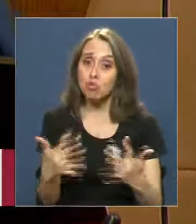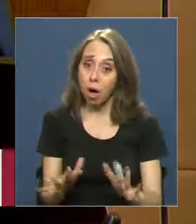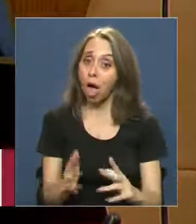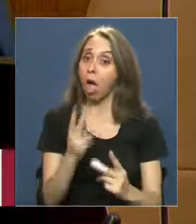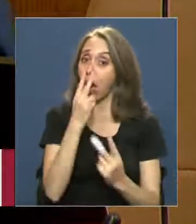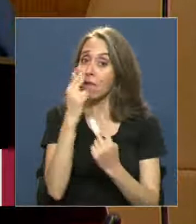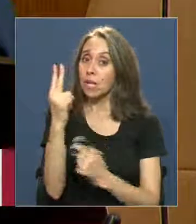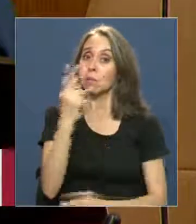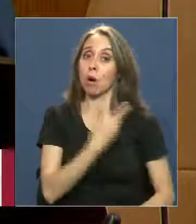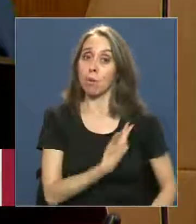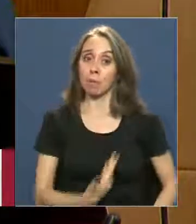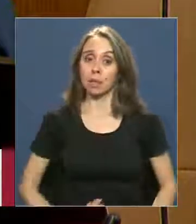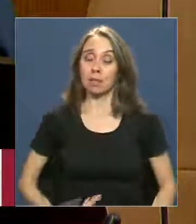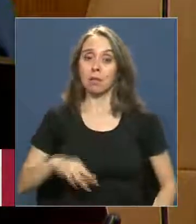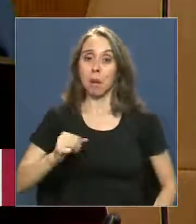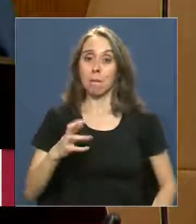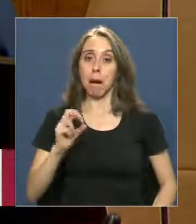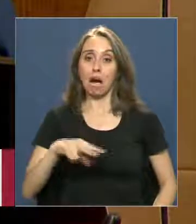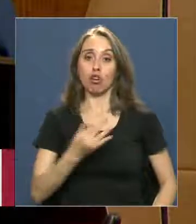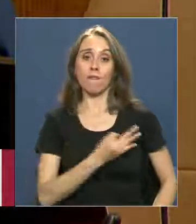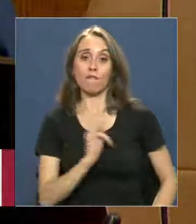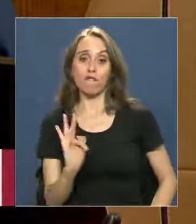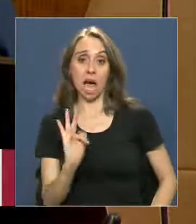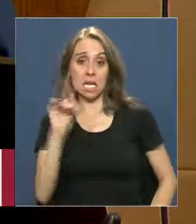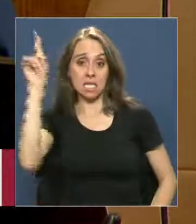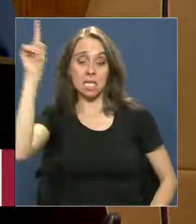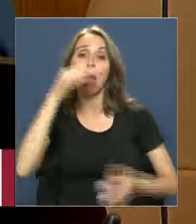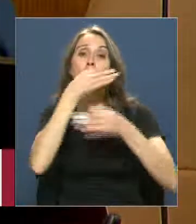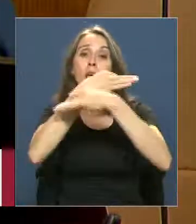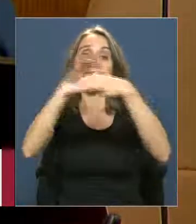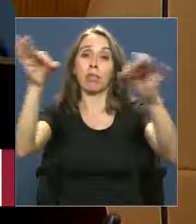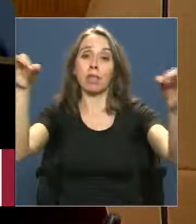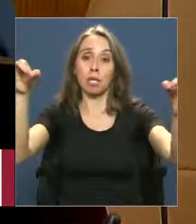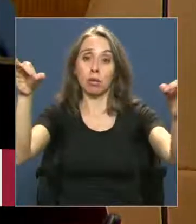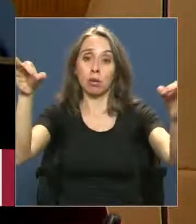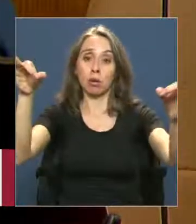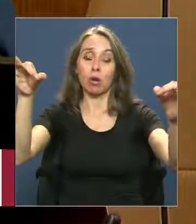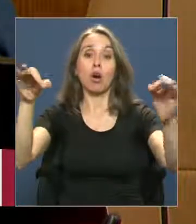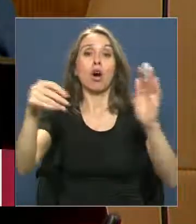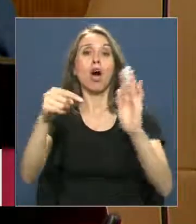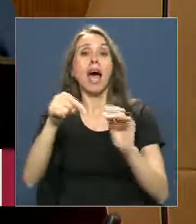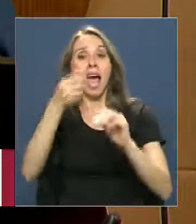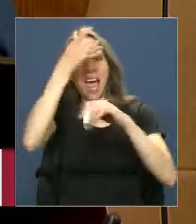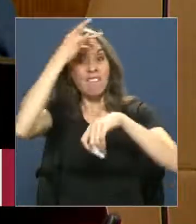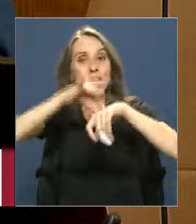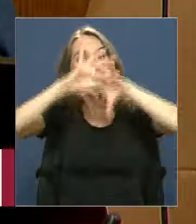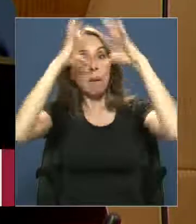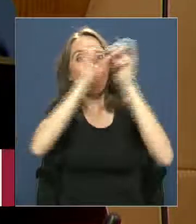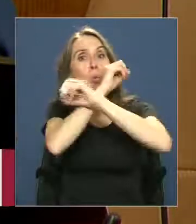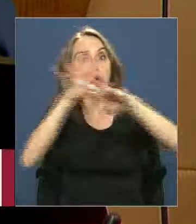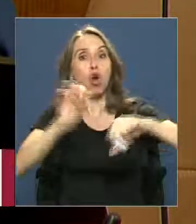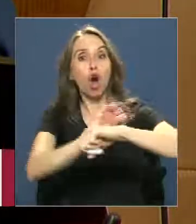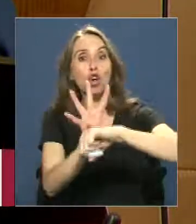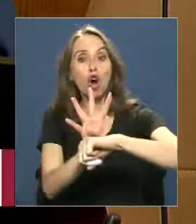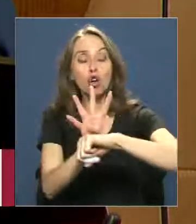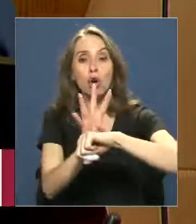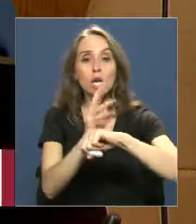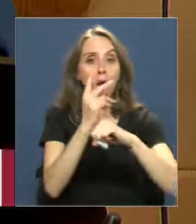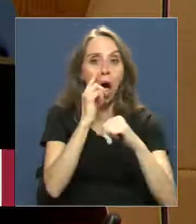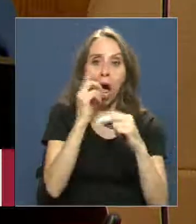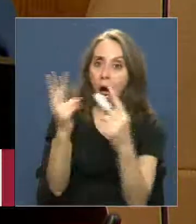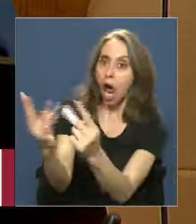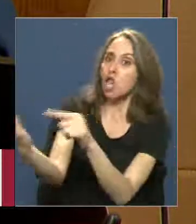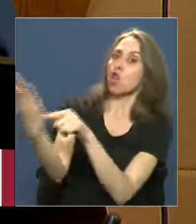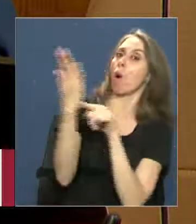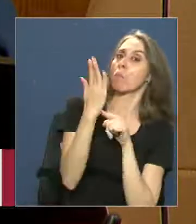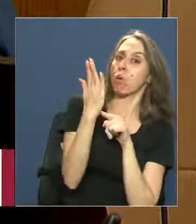el presidente Emmanuel Macron de Francia dijo, lo que ha revelado esta pandemia es que la salud gratuita no